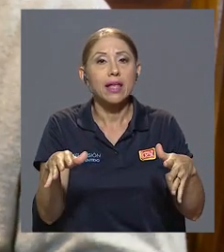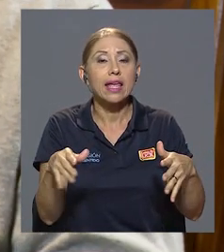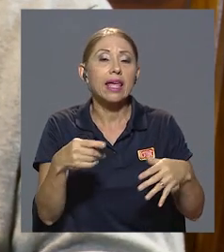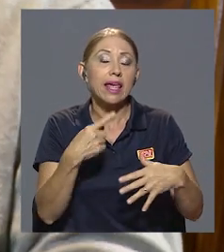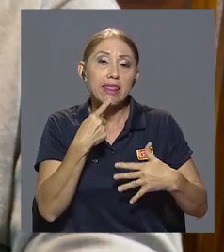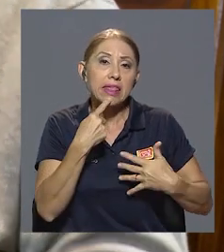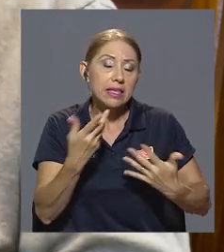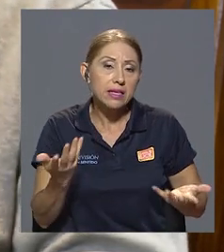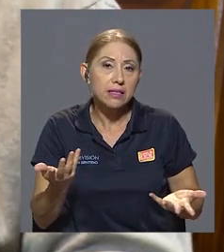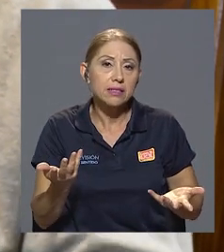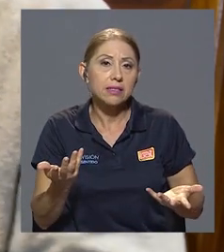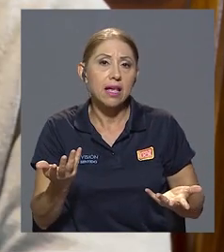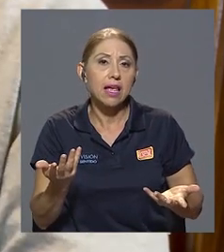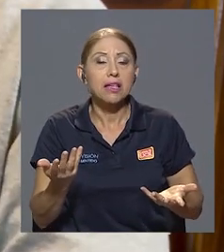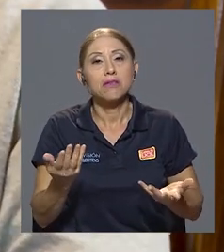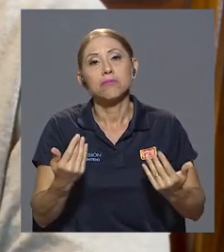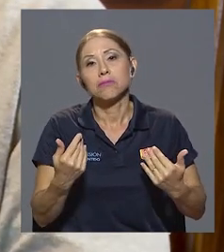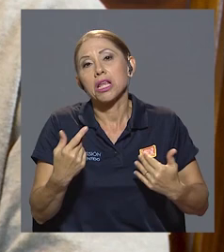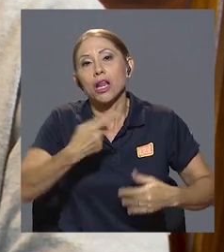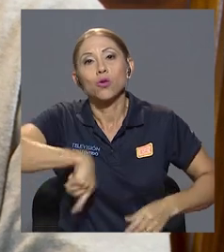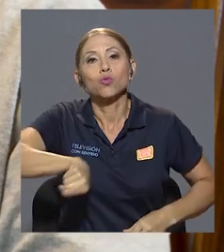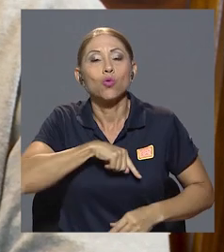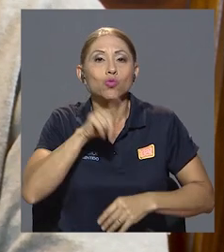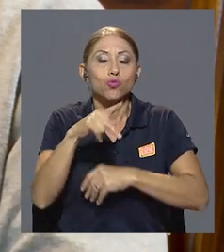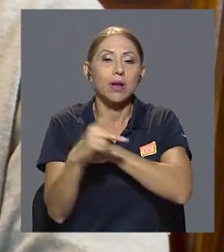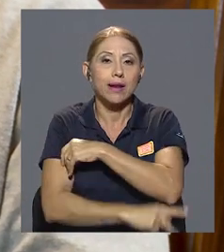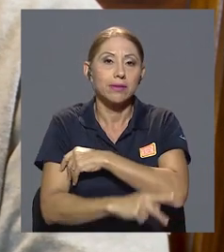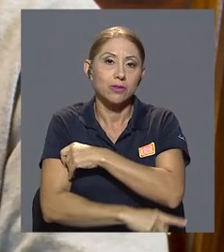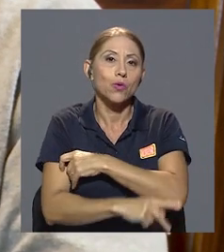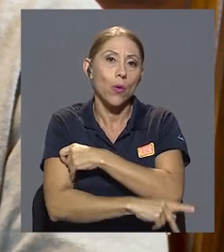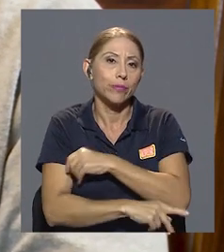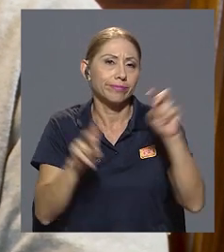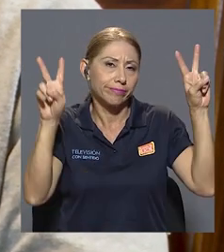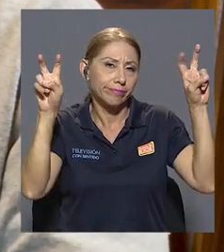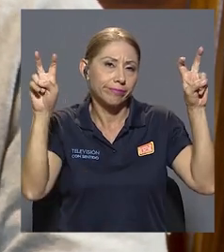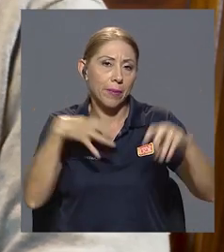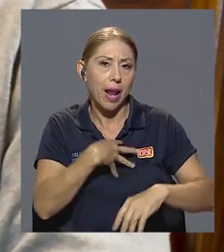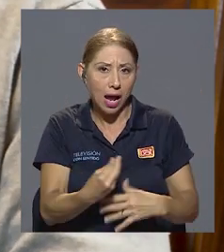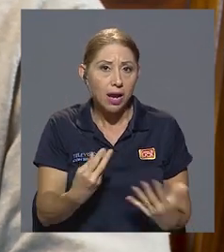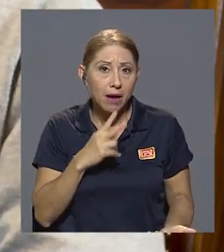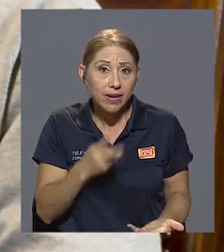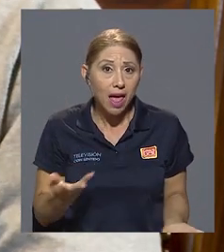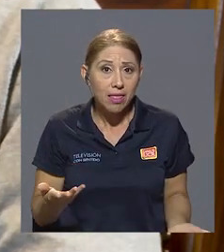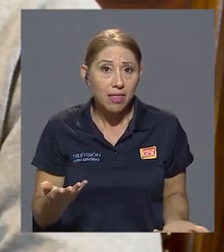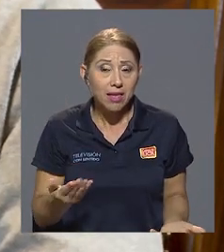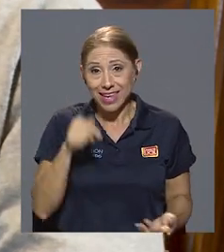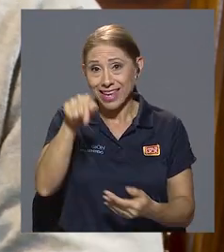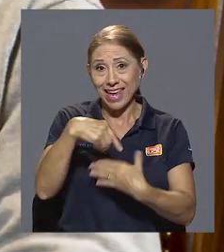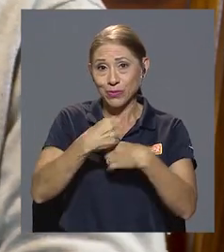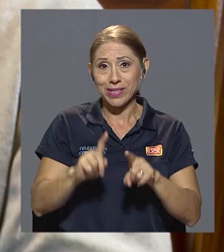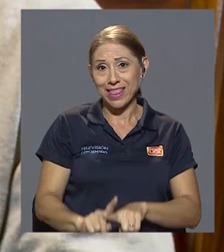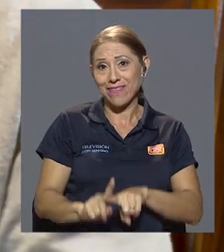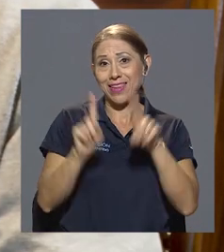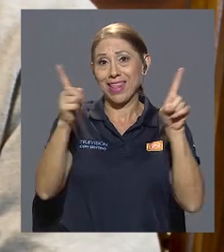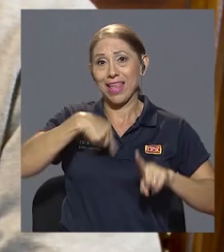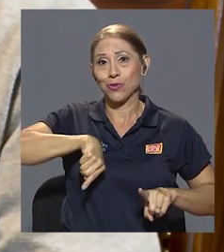que deseo diría que somos una nación entre comida blanca que eso